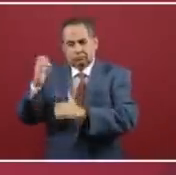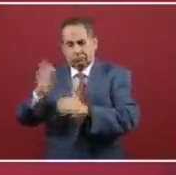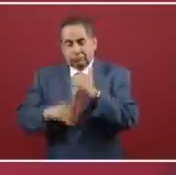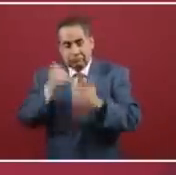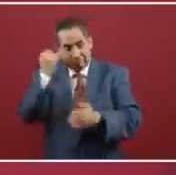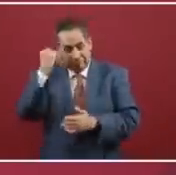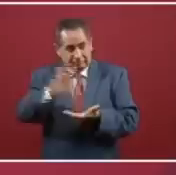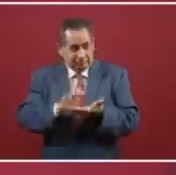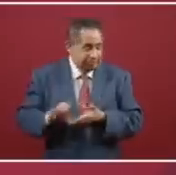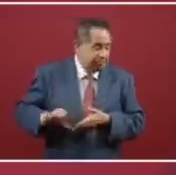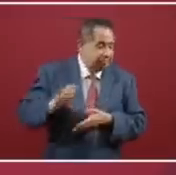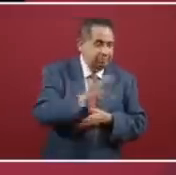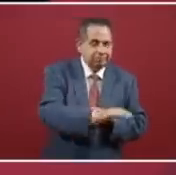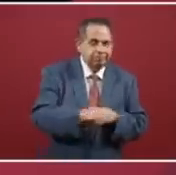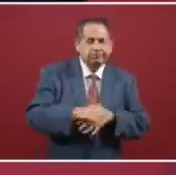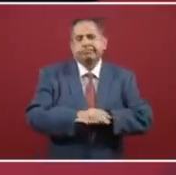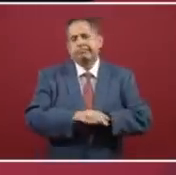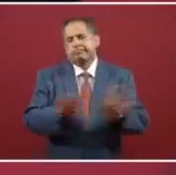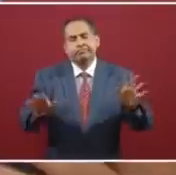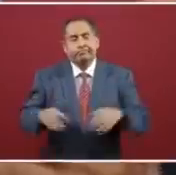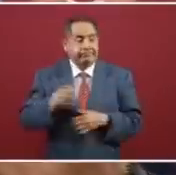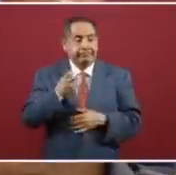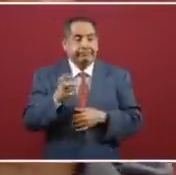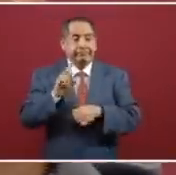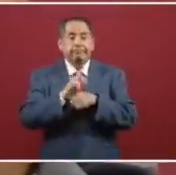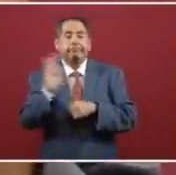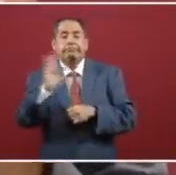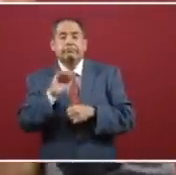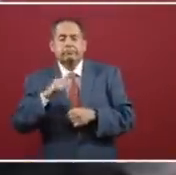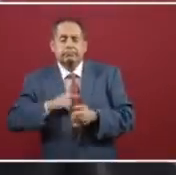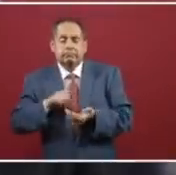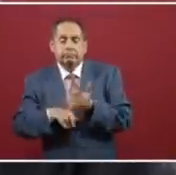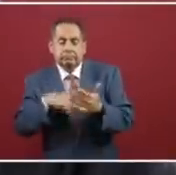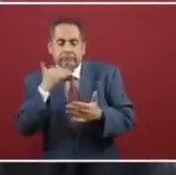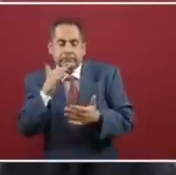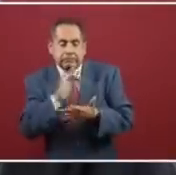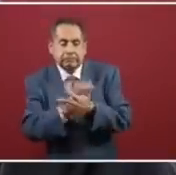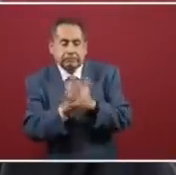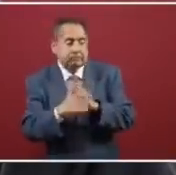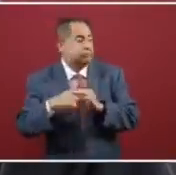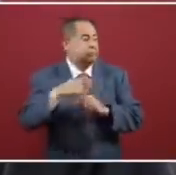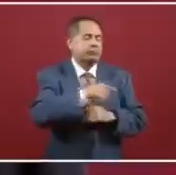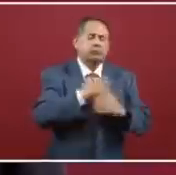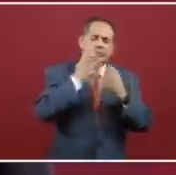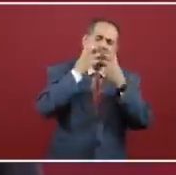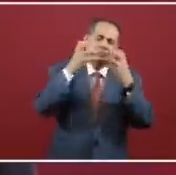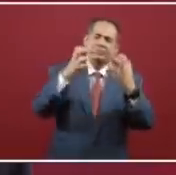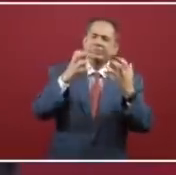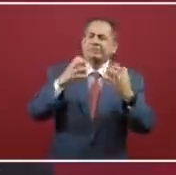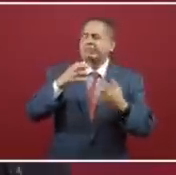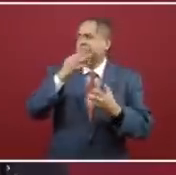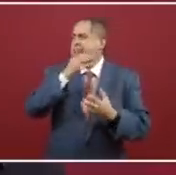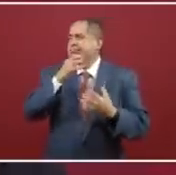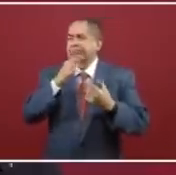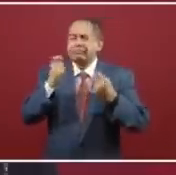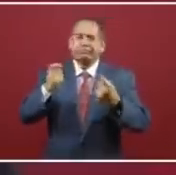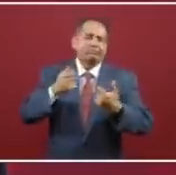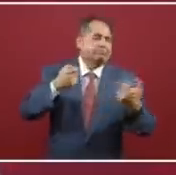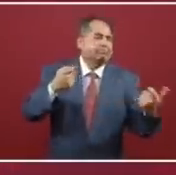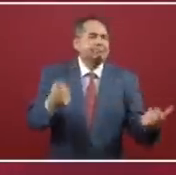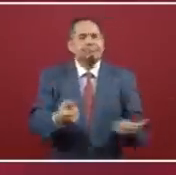día harían fiesta los filis hasta